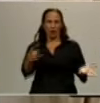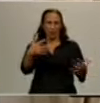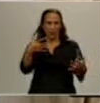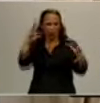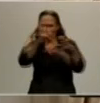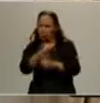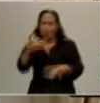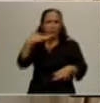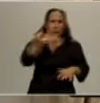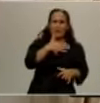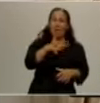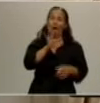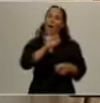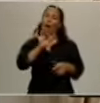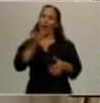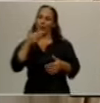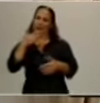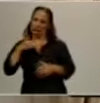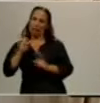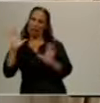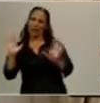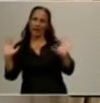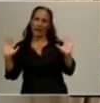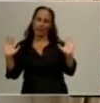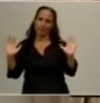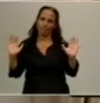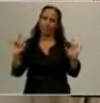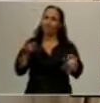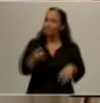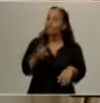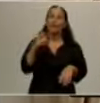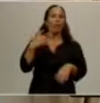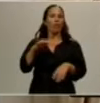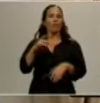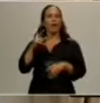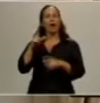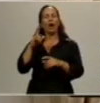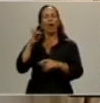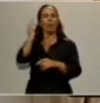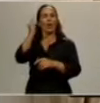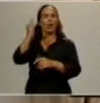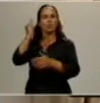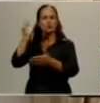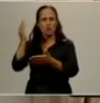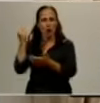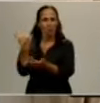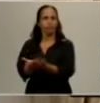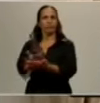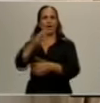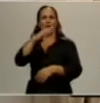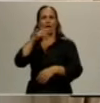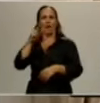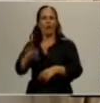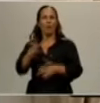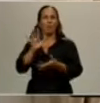demasiado comprensible. Había que presentar la denuncia el 14, en el marco de los sucesos y de la